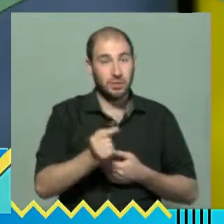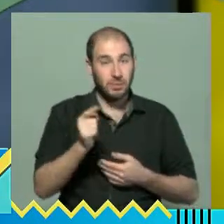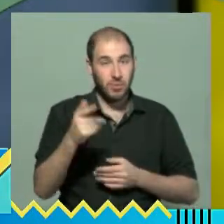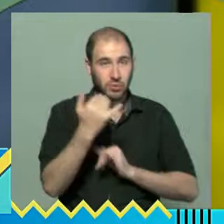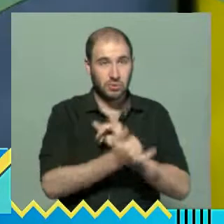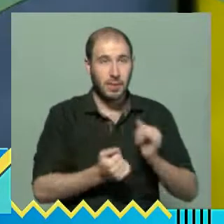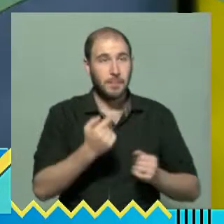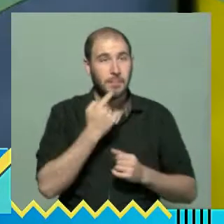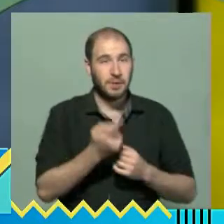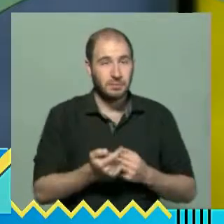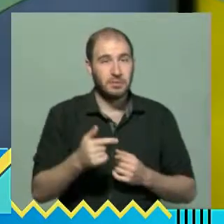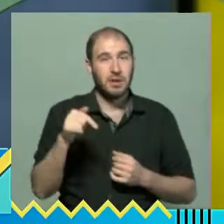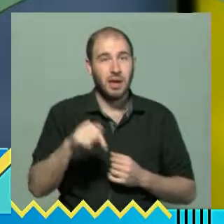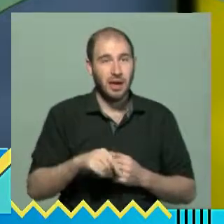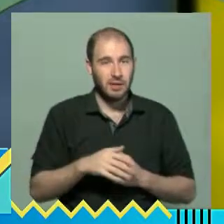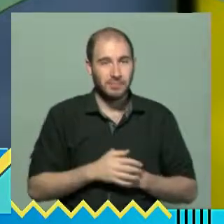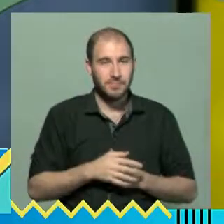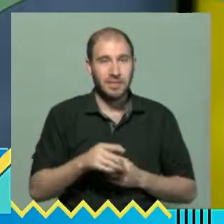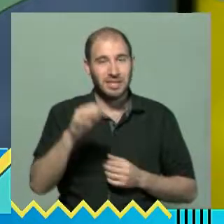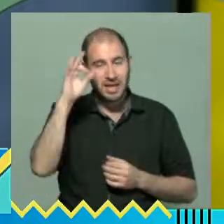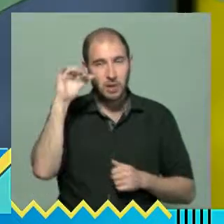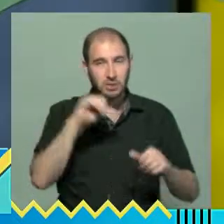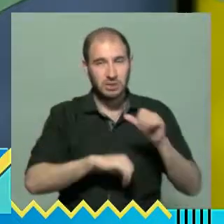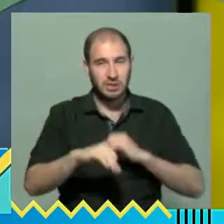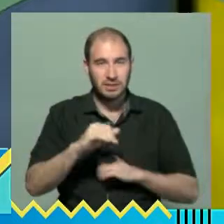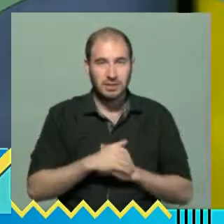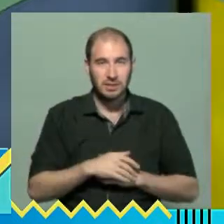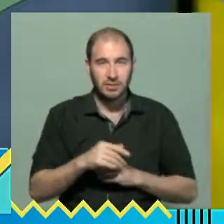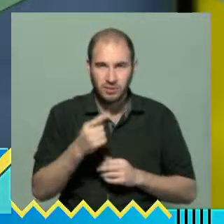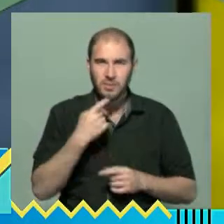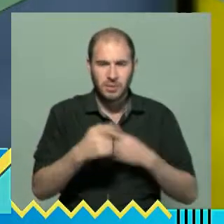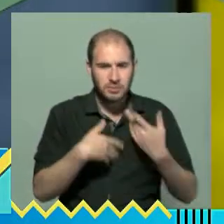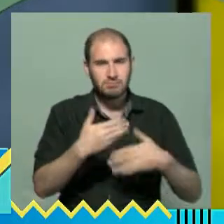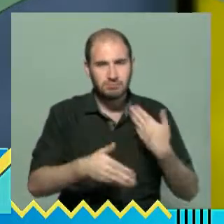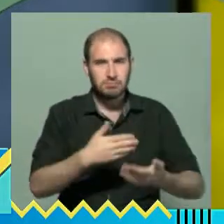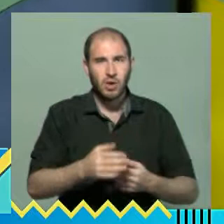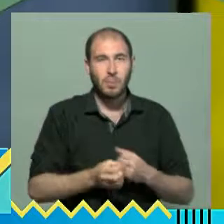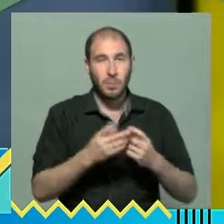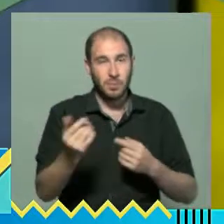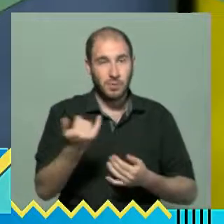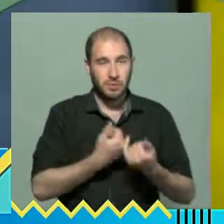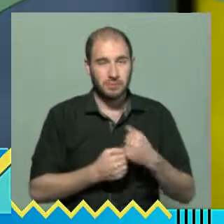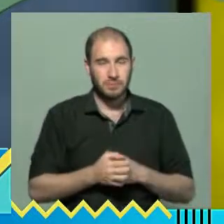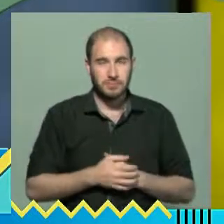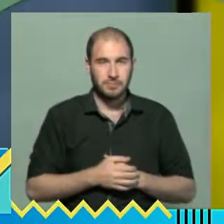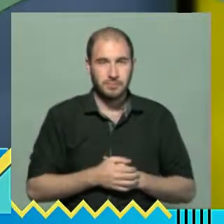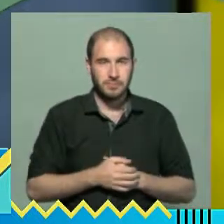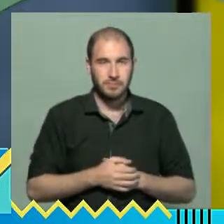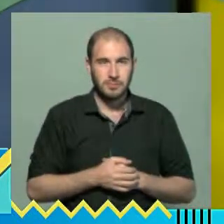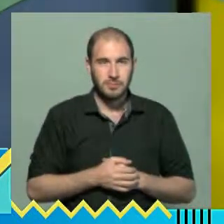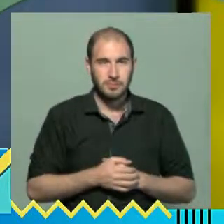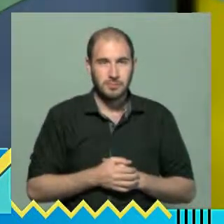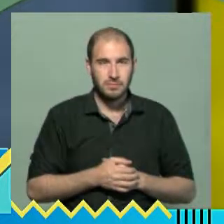haces es la pregunta que todavía desde las neurociencias nos seguimos haciendo, porque como muy bien dice Roberto,